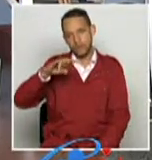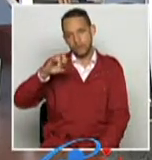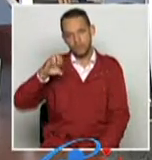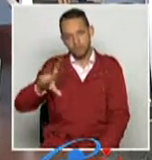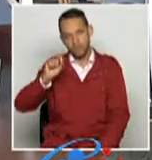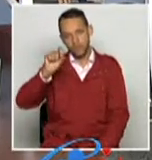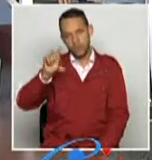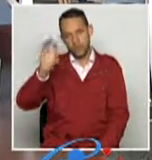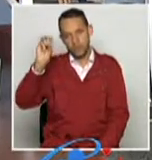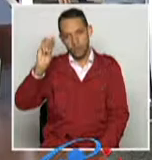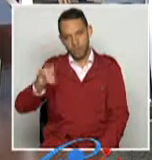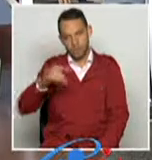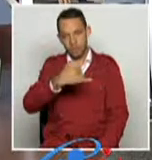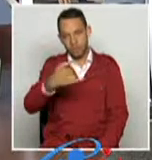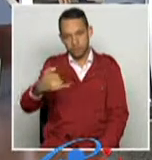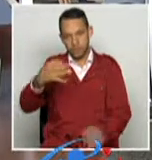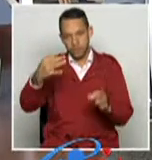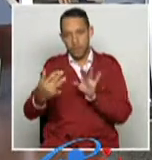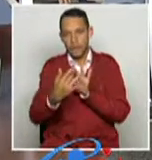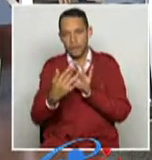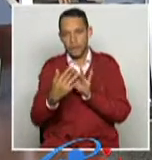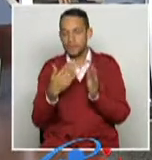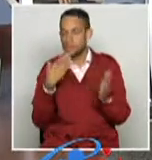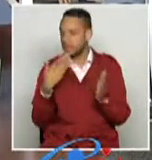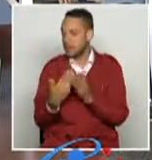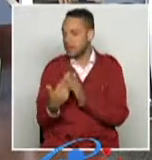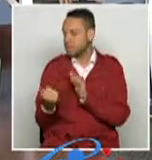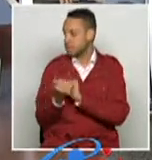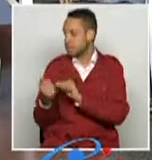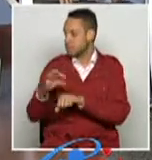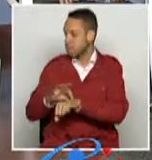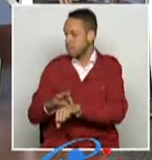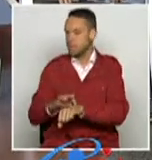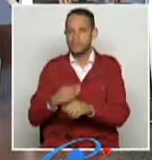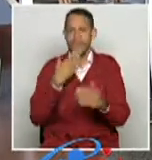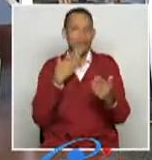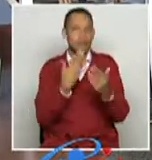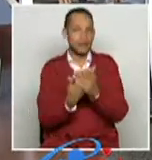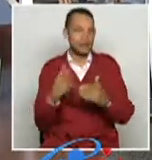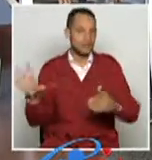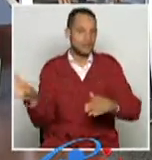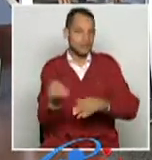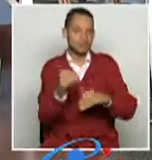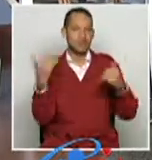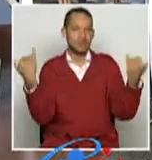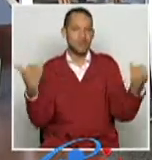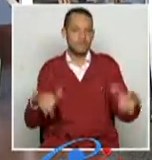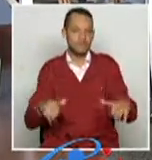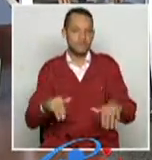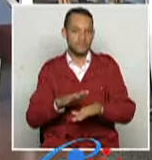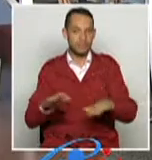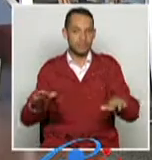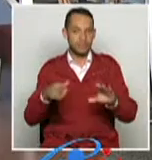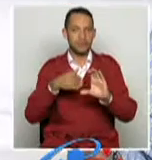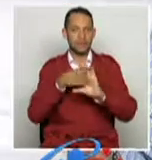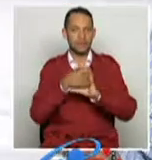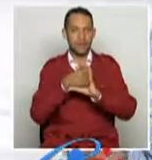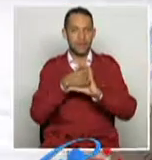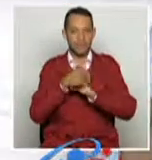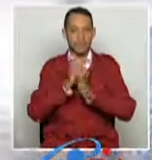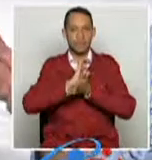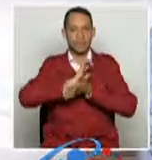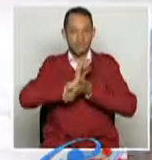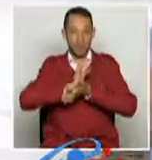dice TV. Médico Jorge Enrique, felicidades. Gracias, Iván. Muchas gracias para todos a través de Telepacífico y